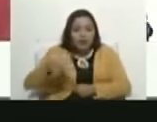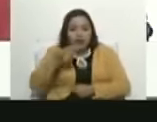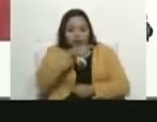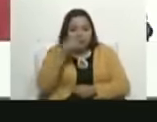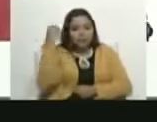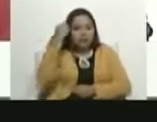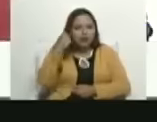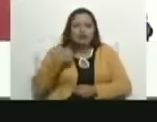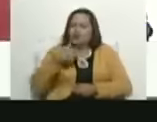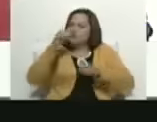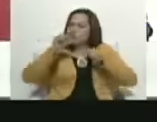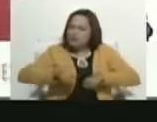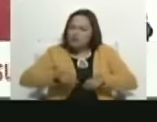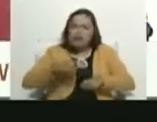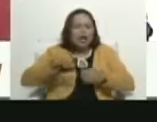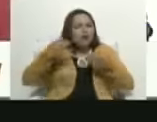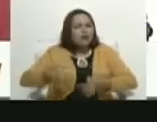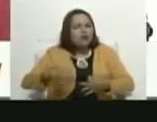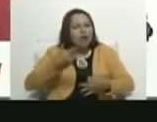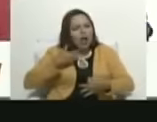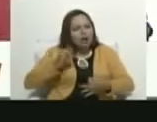acompaña en esa posición.